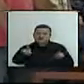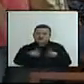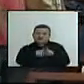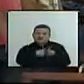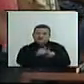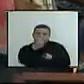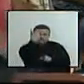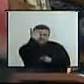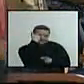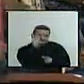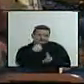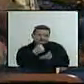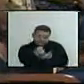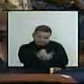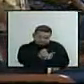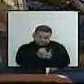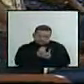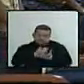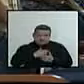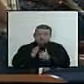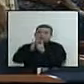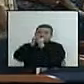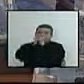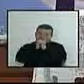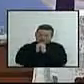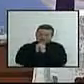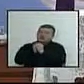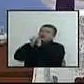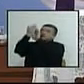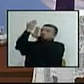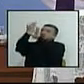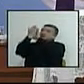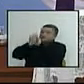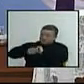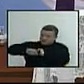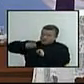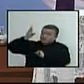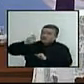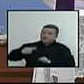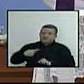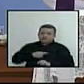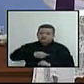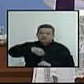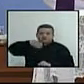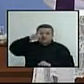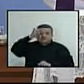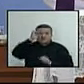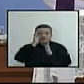ustedes, hermanos, que intercedan por mí ante Dios nuestro Señor.